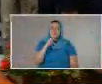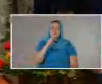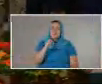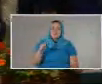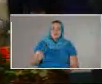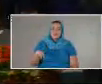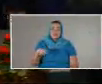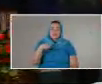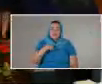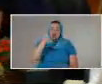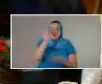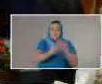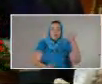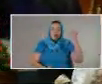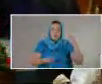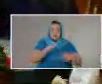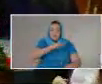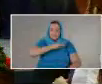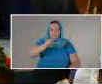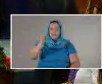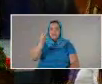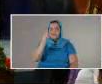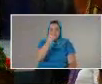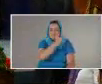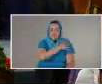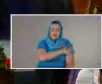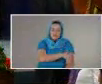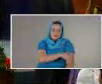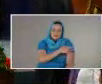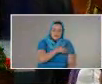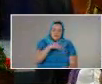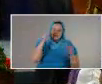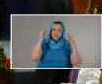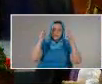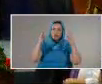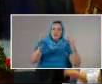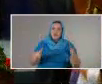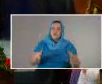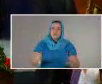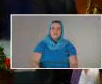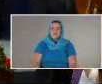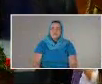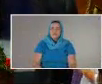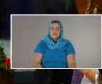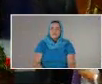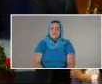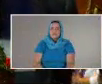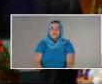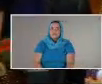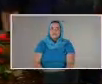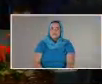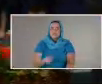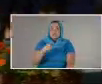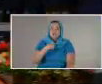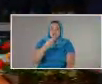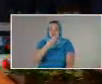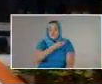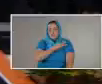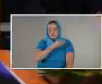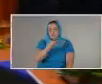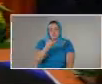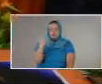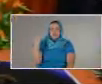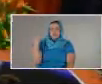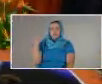enviaré al Consolador, al Paracleto. Se los voy a enviar para que